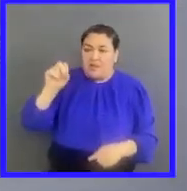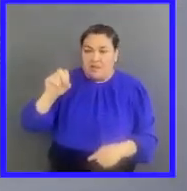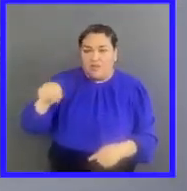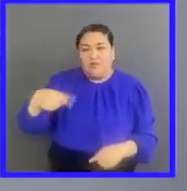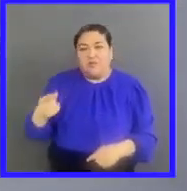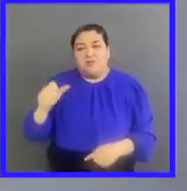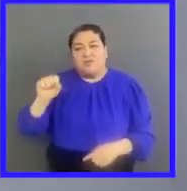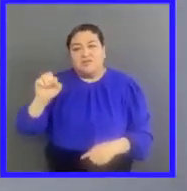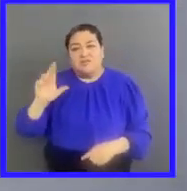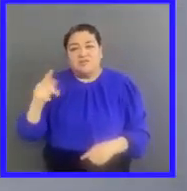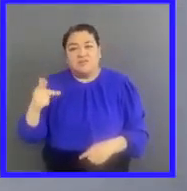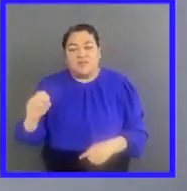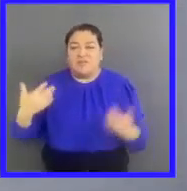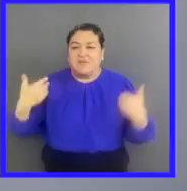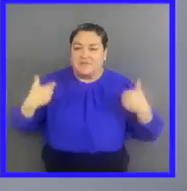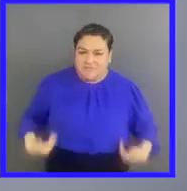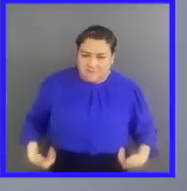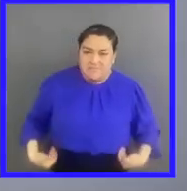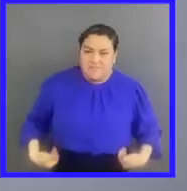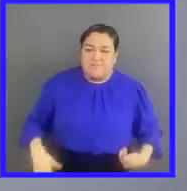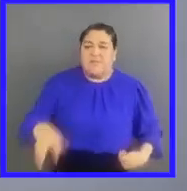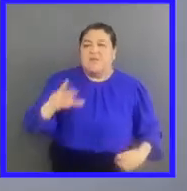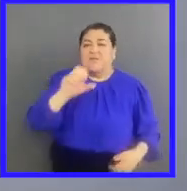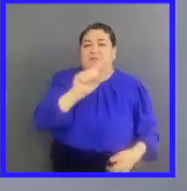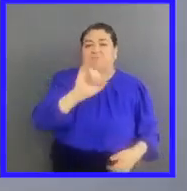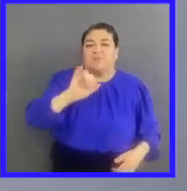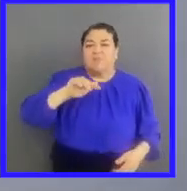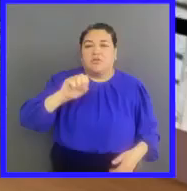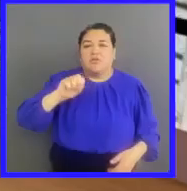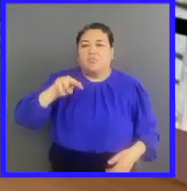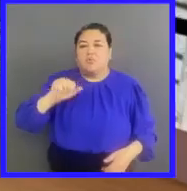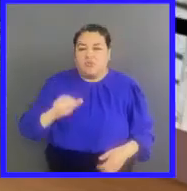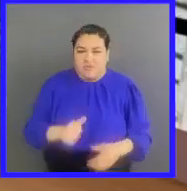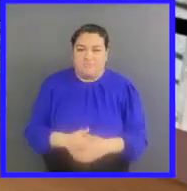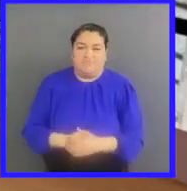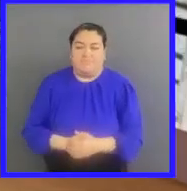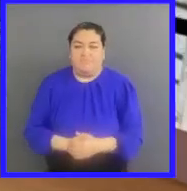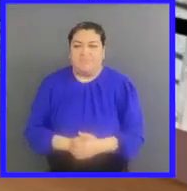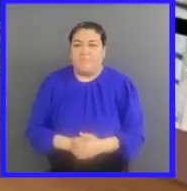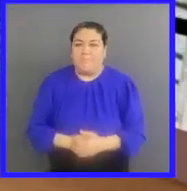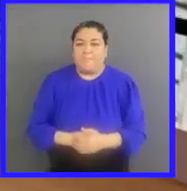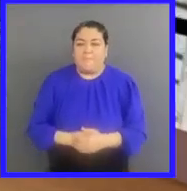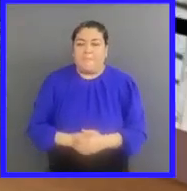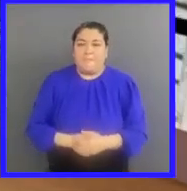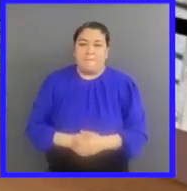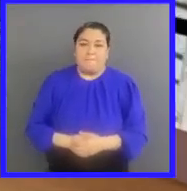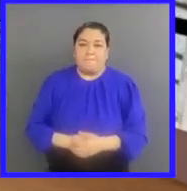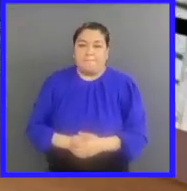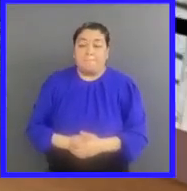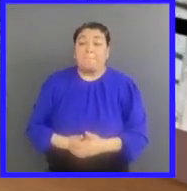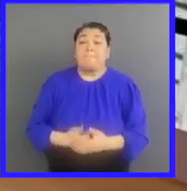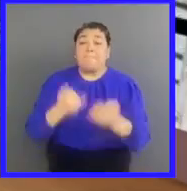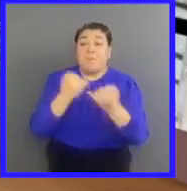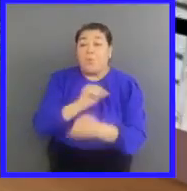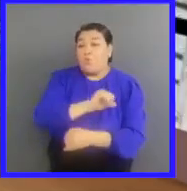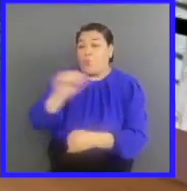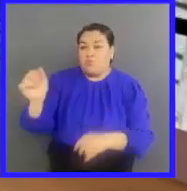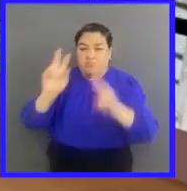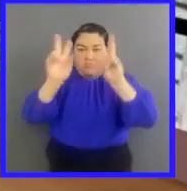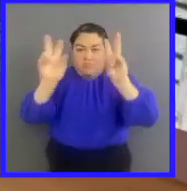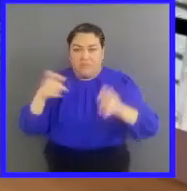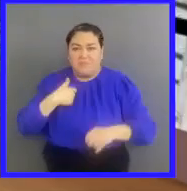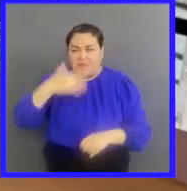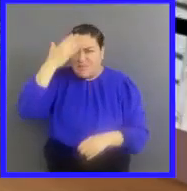para Plural TV, Simona Santiago, Maganda. Vámonos a otros temas. Fíjese que la Iniciativa Global